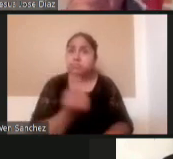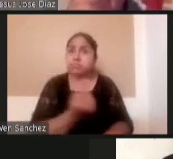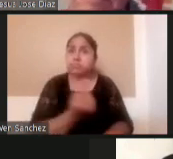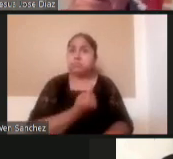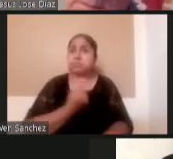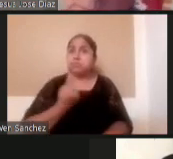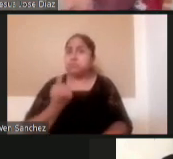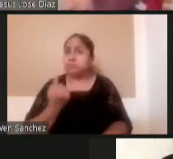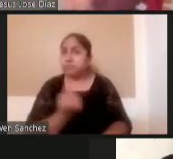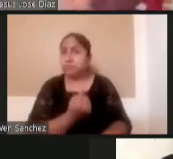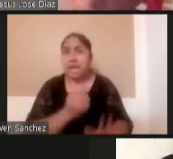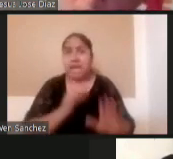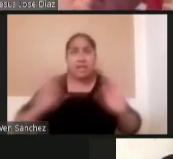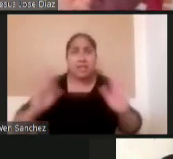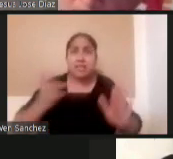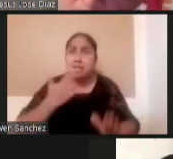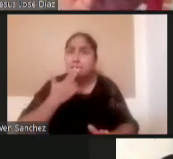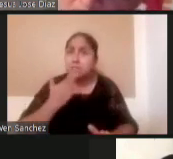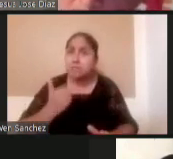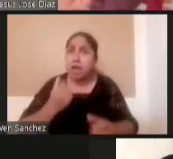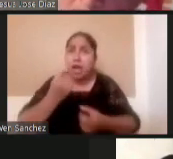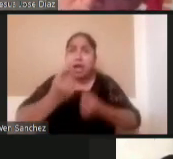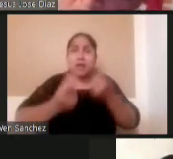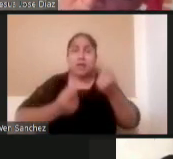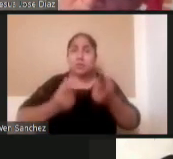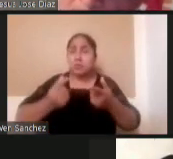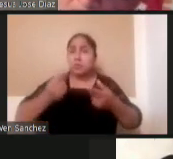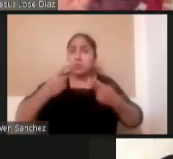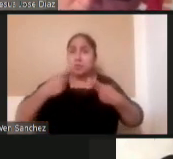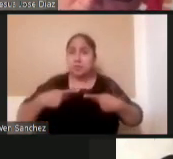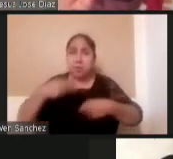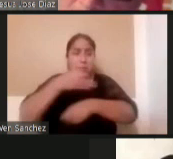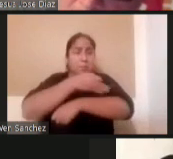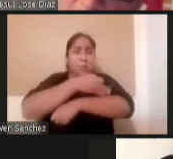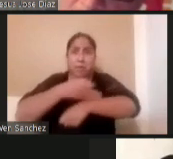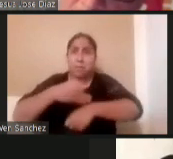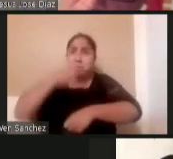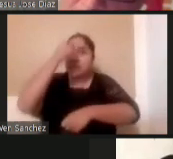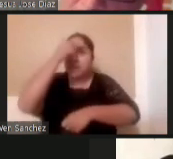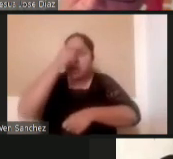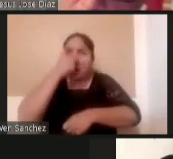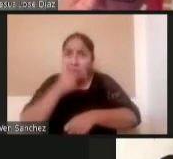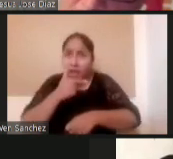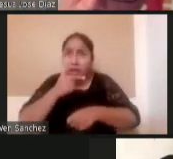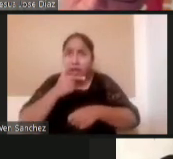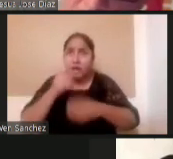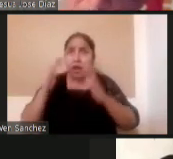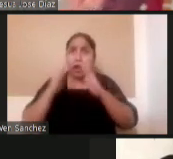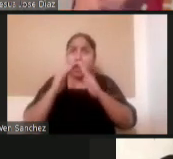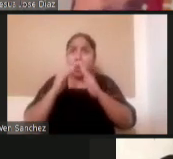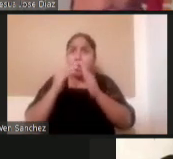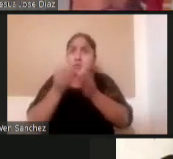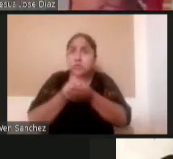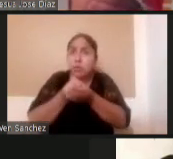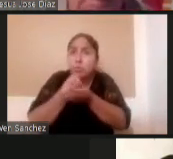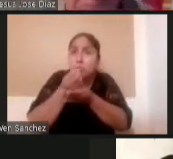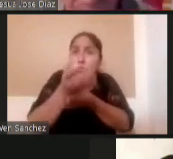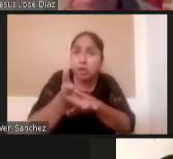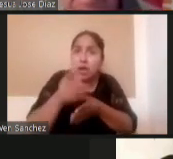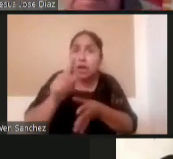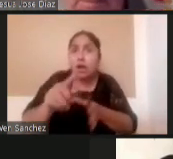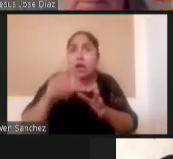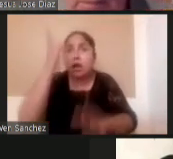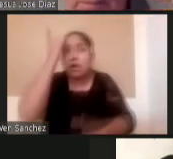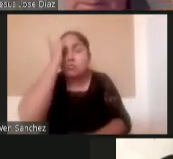por cobertura periodística de medios locales que nos brindaron apoyo en tiempo y forma, al igual como también el Diario